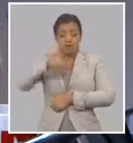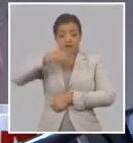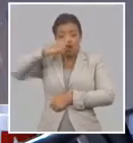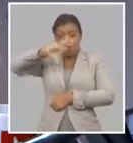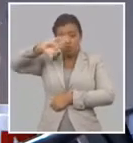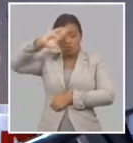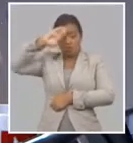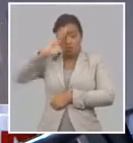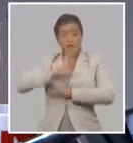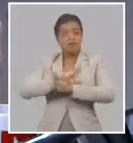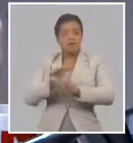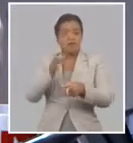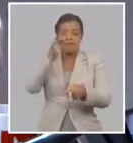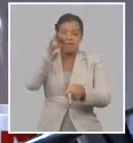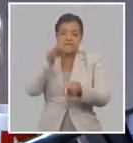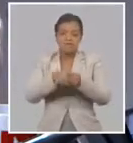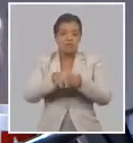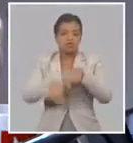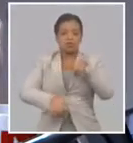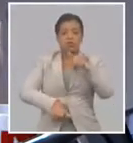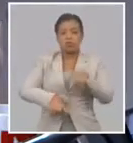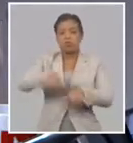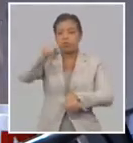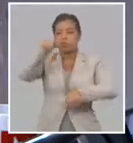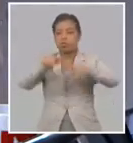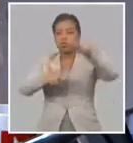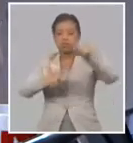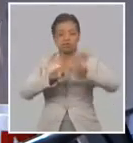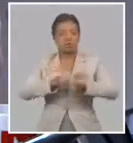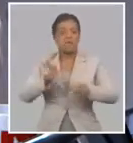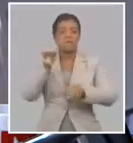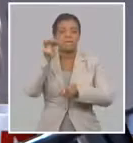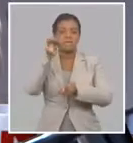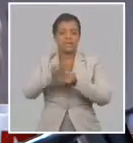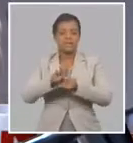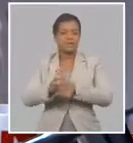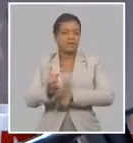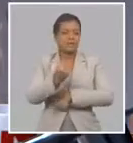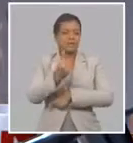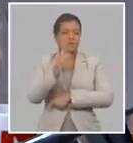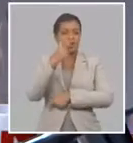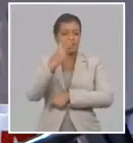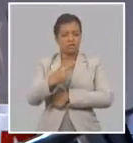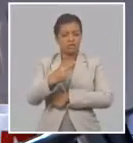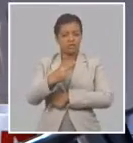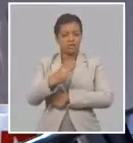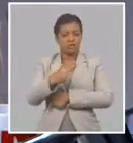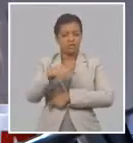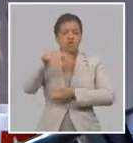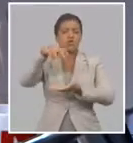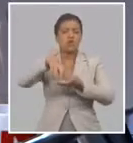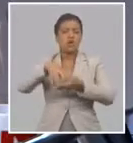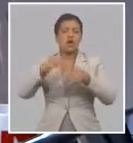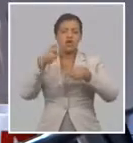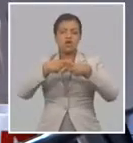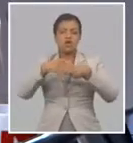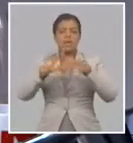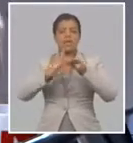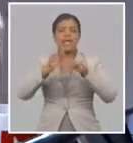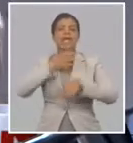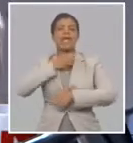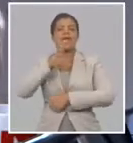ya se comenzaron las operaciones regulares en primer lugar con dos frecuencias a gerona y tenemos dos frecuencias